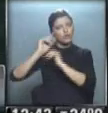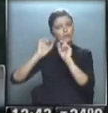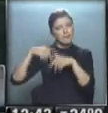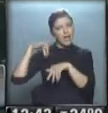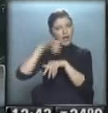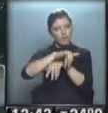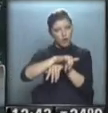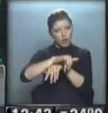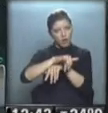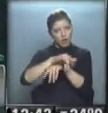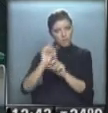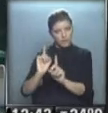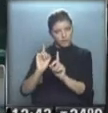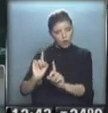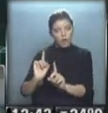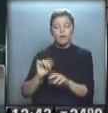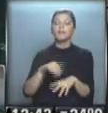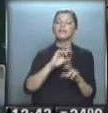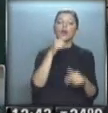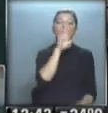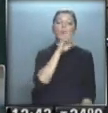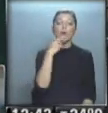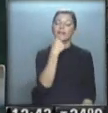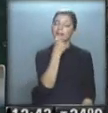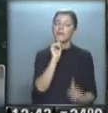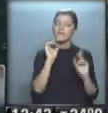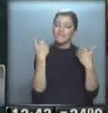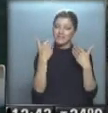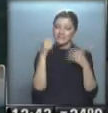Y Gabriela de Villa del Parque felicita por el programa.